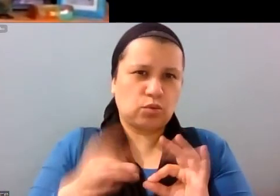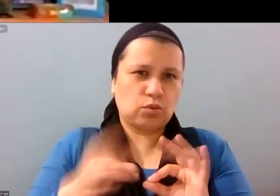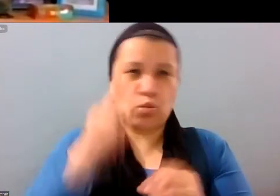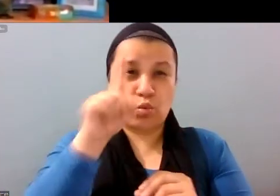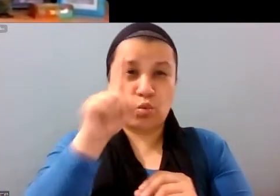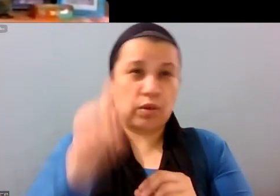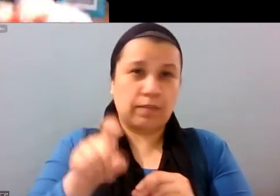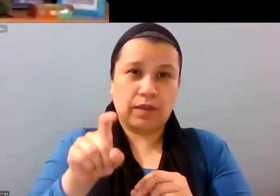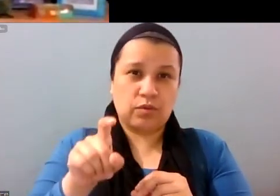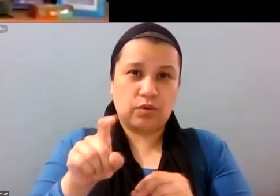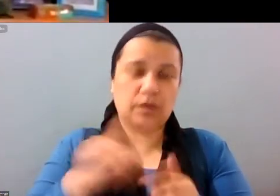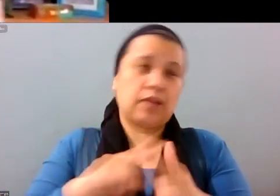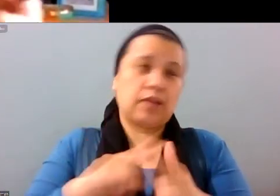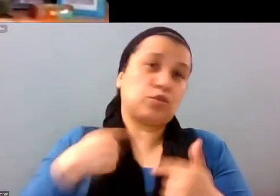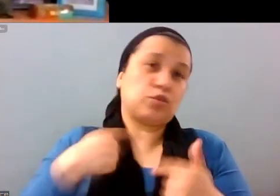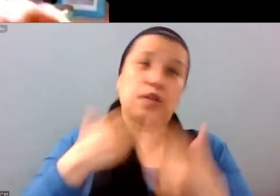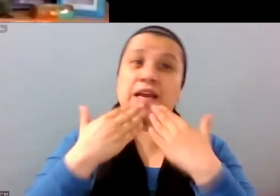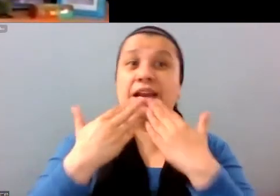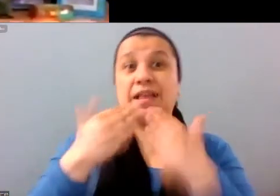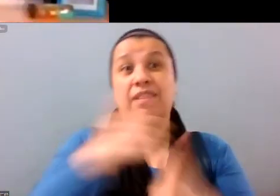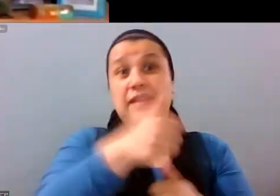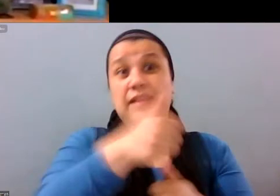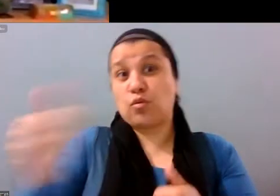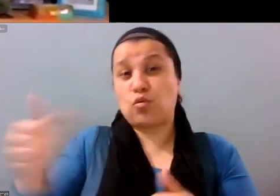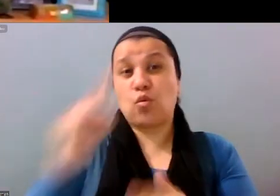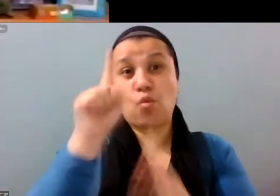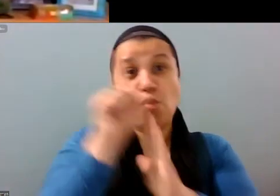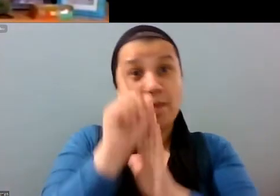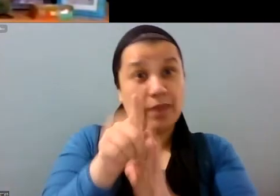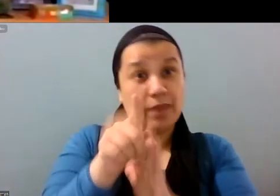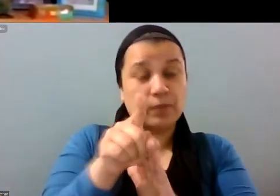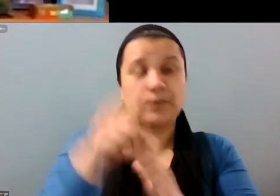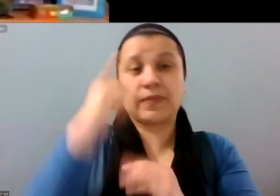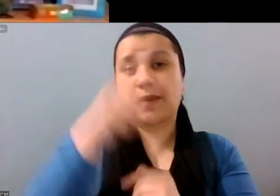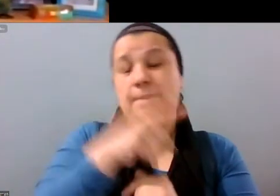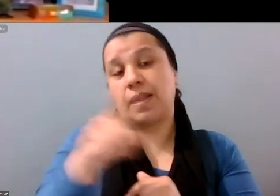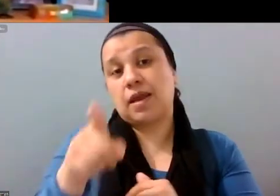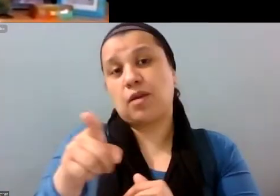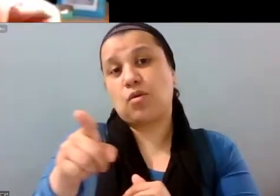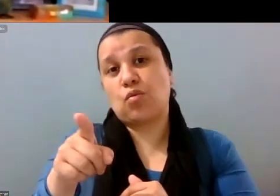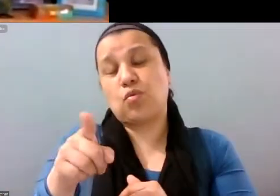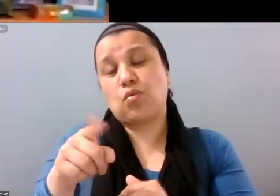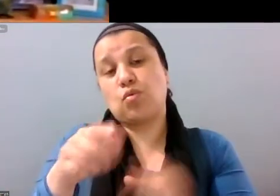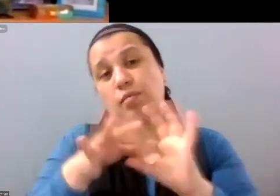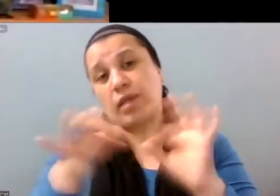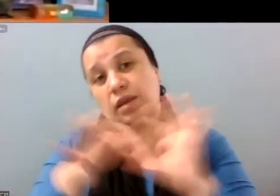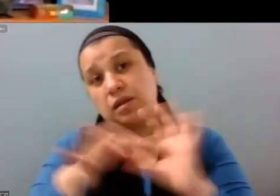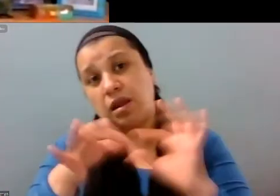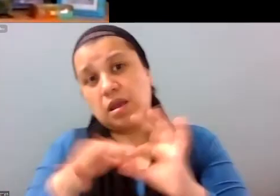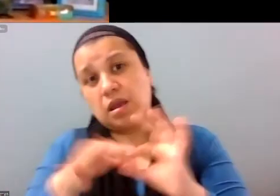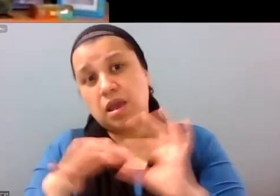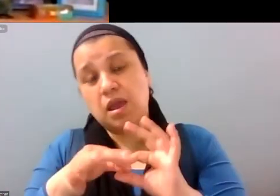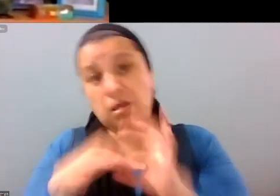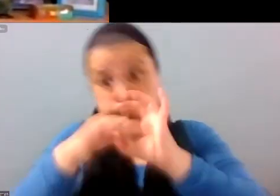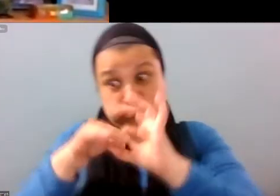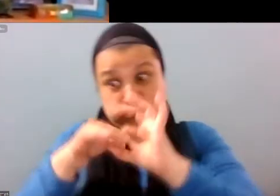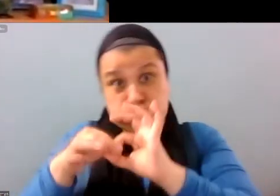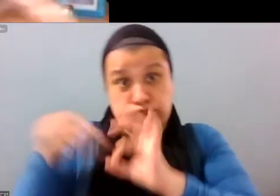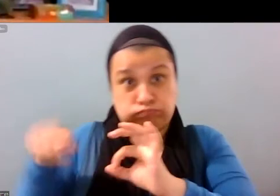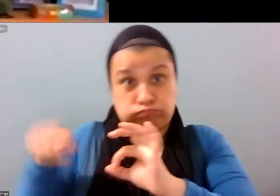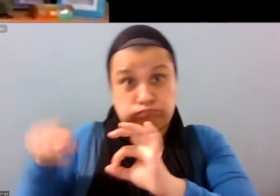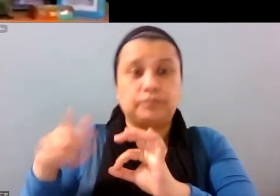les agradecería a cada uno tomar un minuto para hacer algún comentario ya sea vinculado con las menciones que